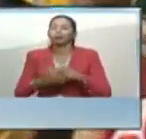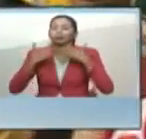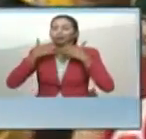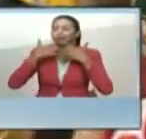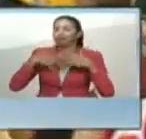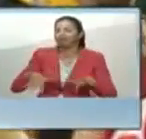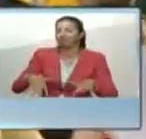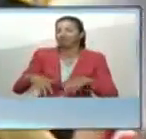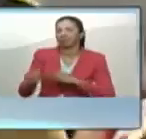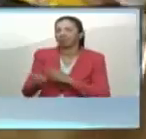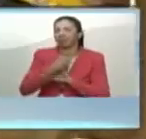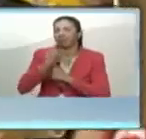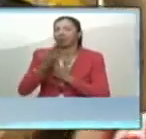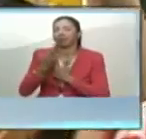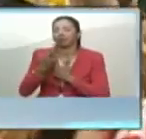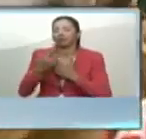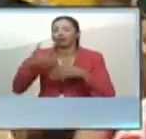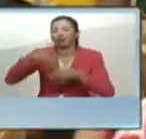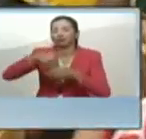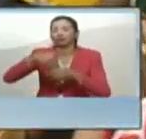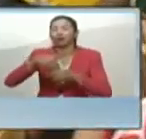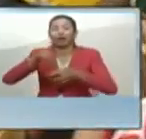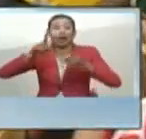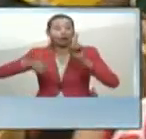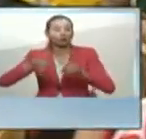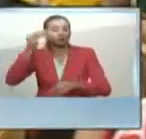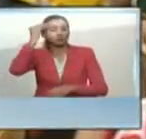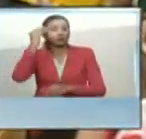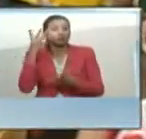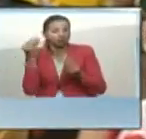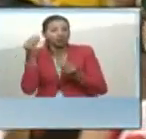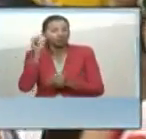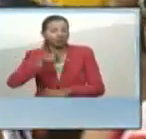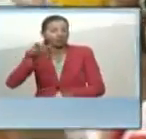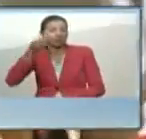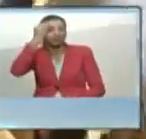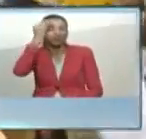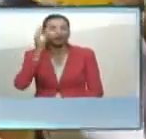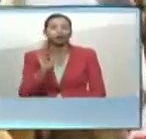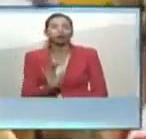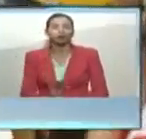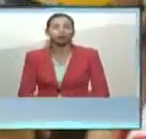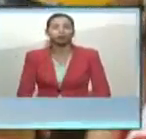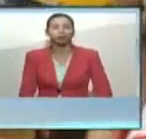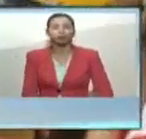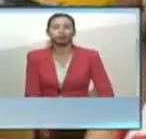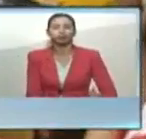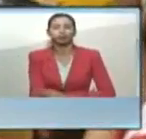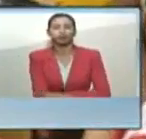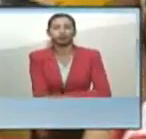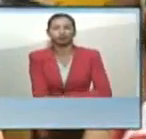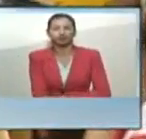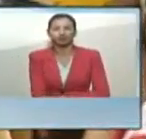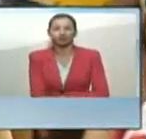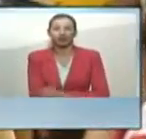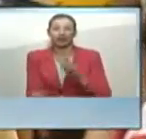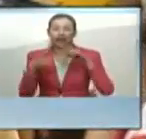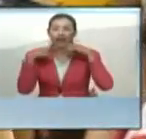incluso a nosotros, muchos de nosotros creíamos o pensamos que nuestra